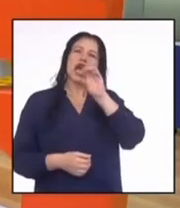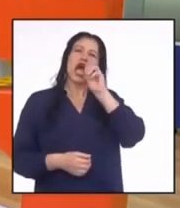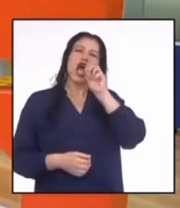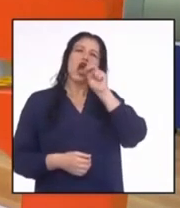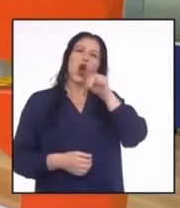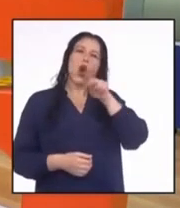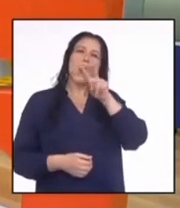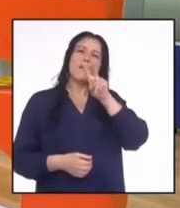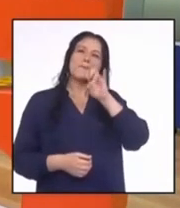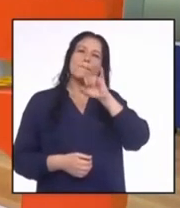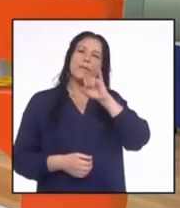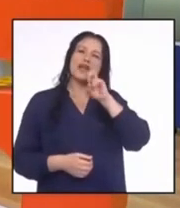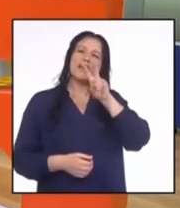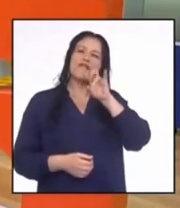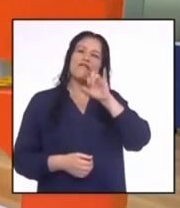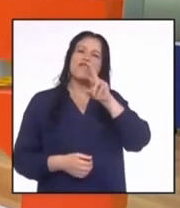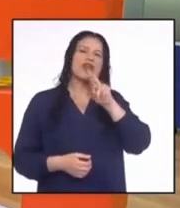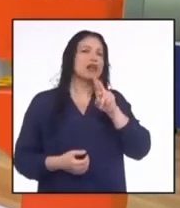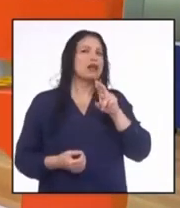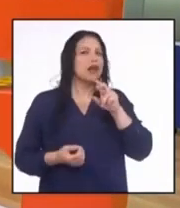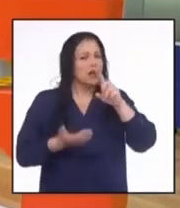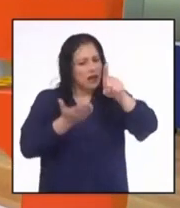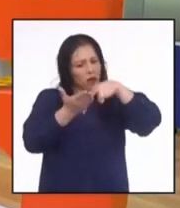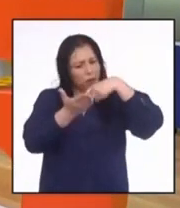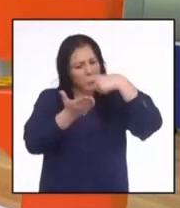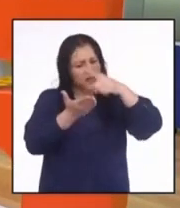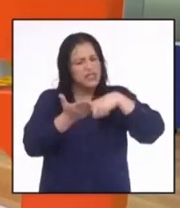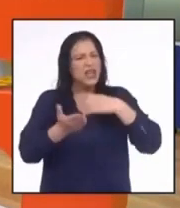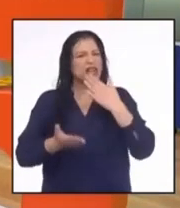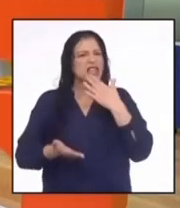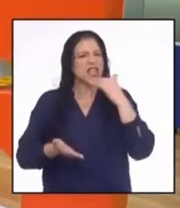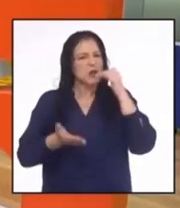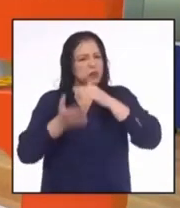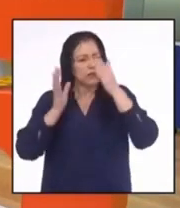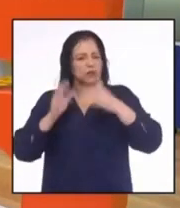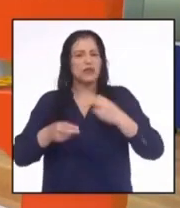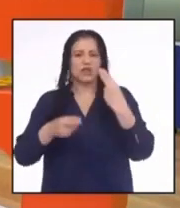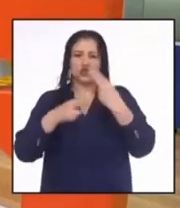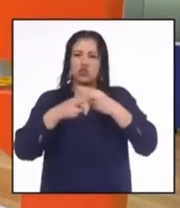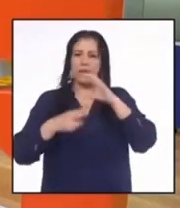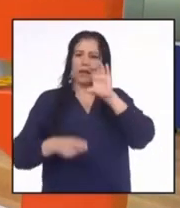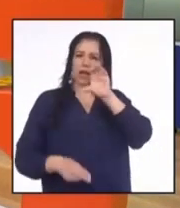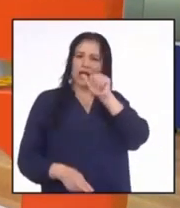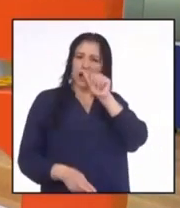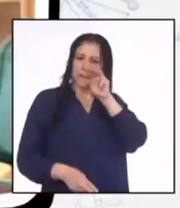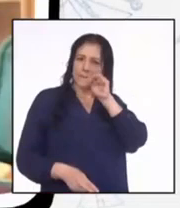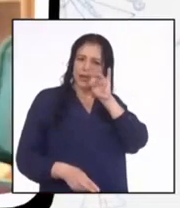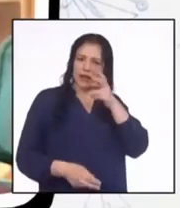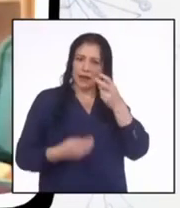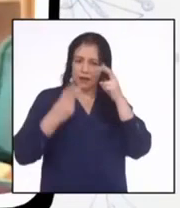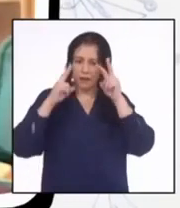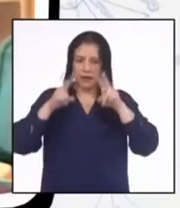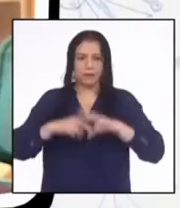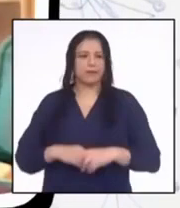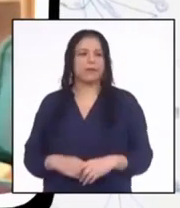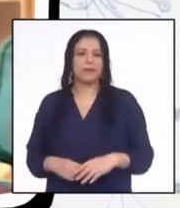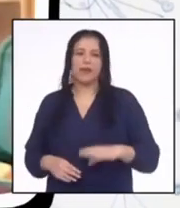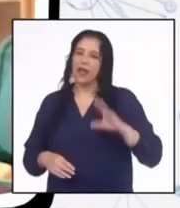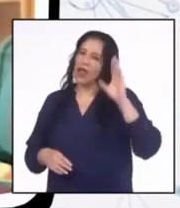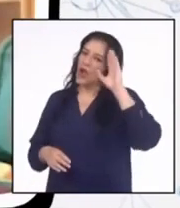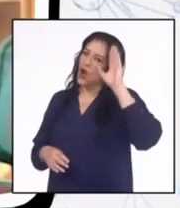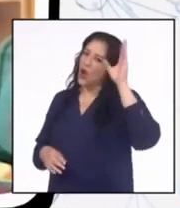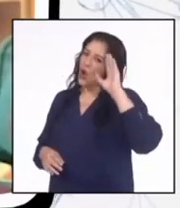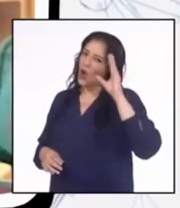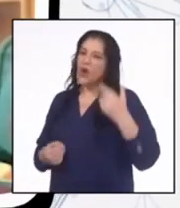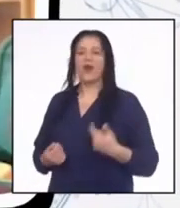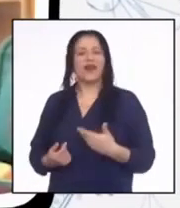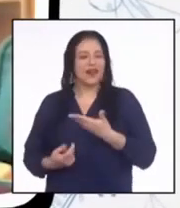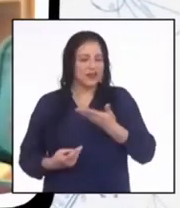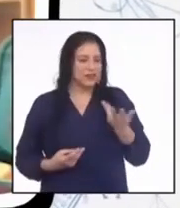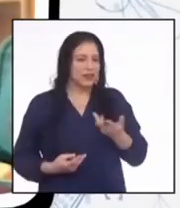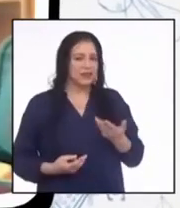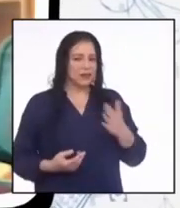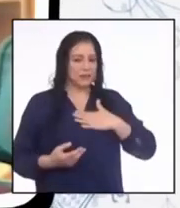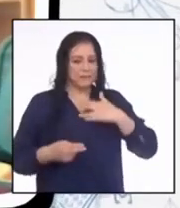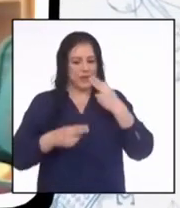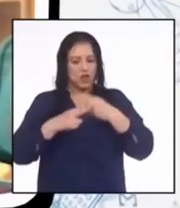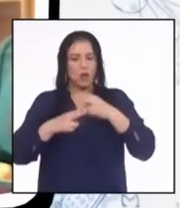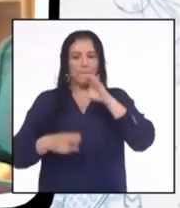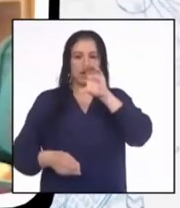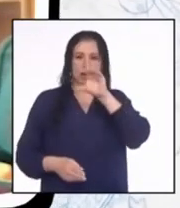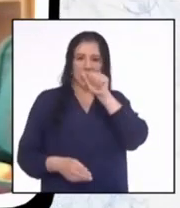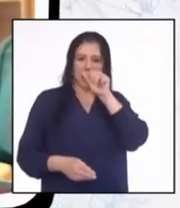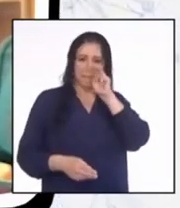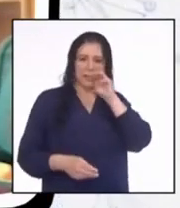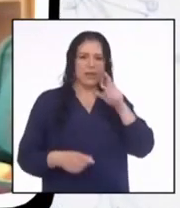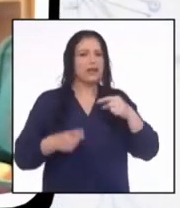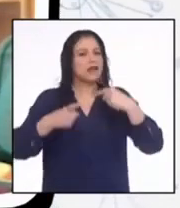convivencia, justo ha llegado un mensaje de una estudiante llamada Camila. Vamos a verlo, Junior. Hola, estimados conductores. Me llamo Camila